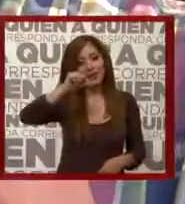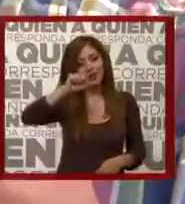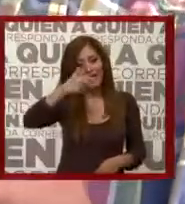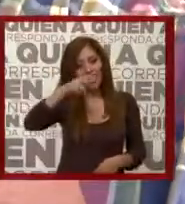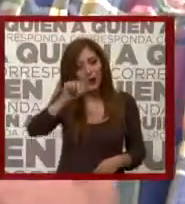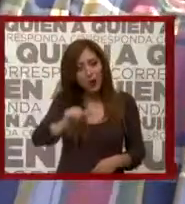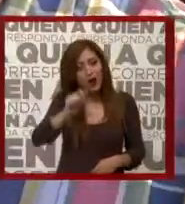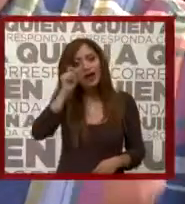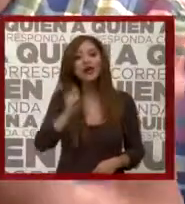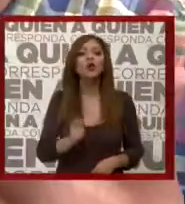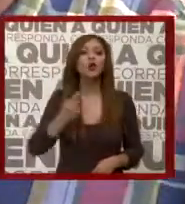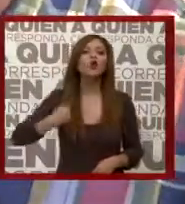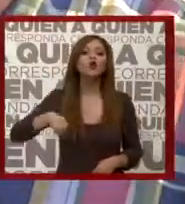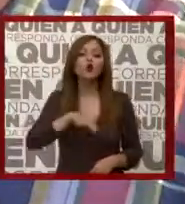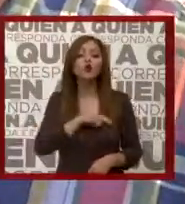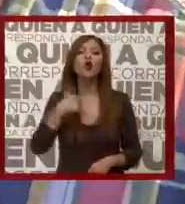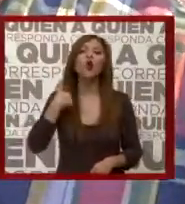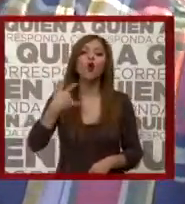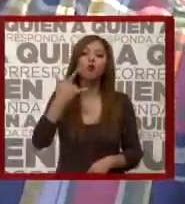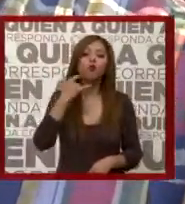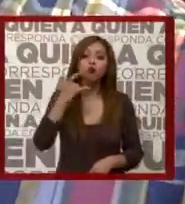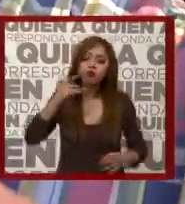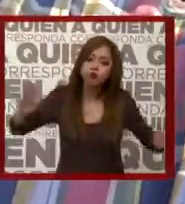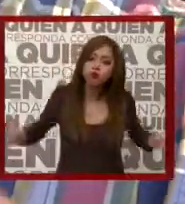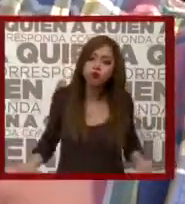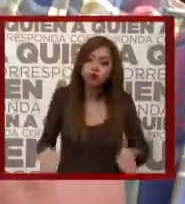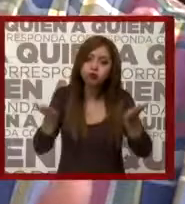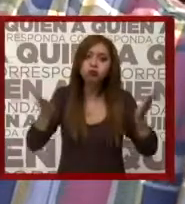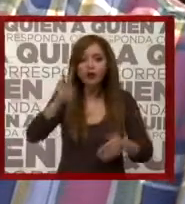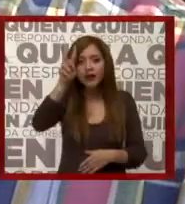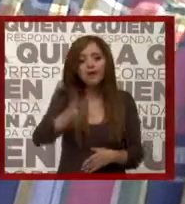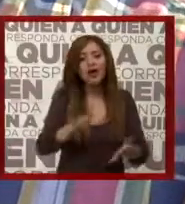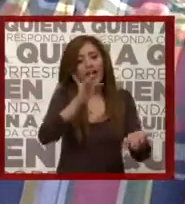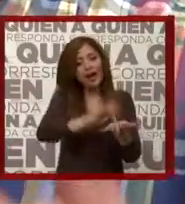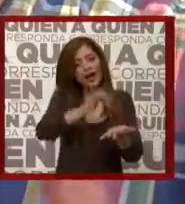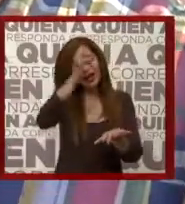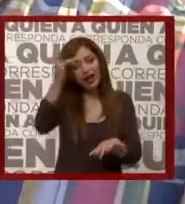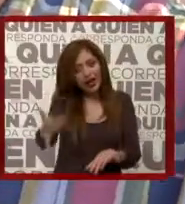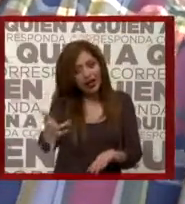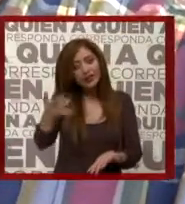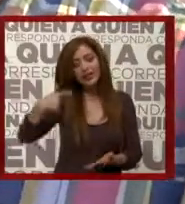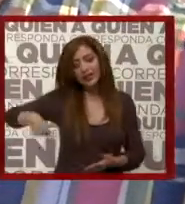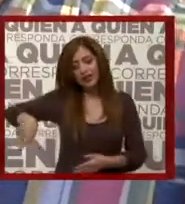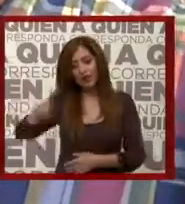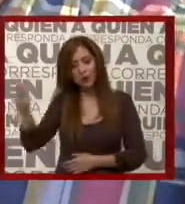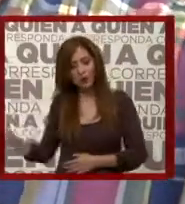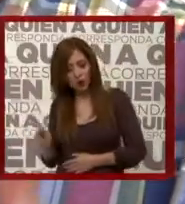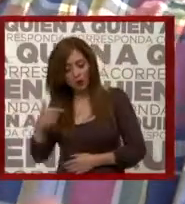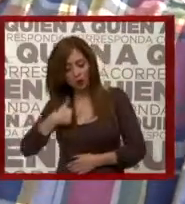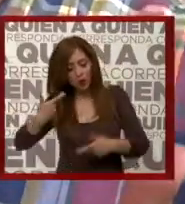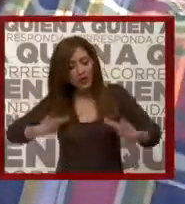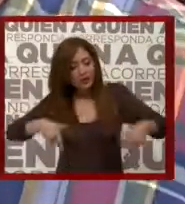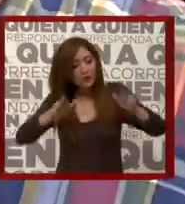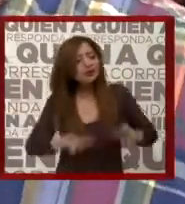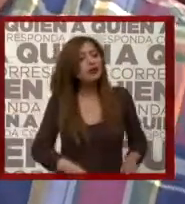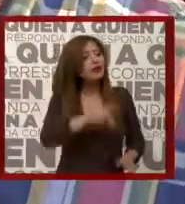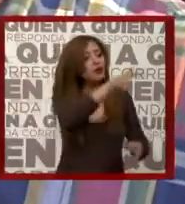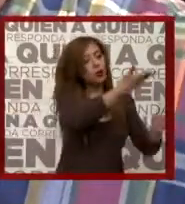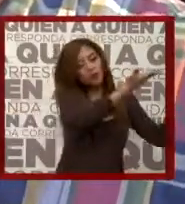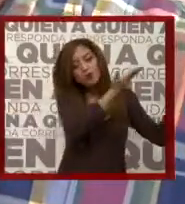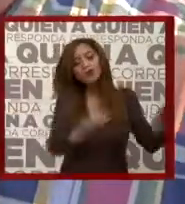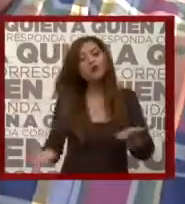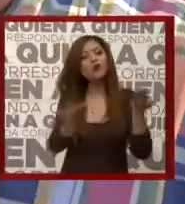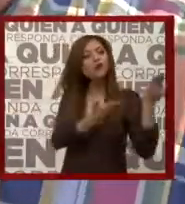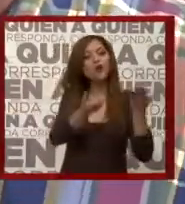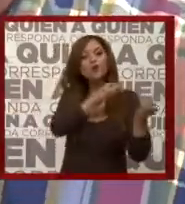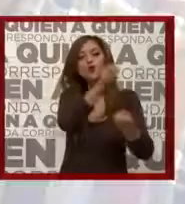nos fortalece, nos enriquece y no me resta más que agradecer a nombre del pueblo de Temascalcingo todo esto que han venido a hacer por